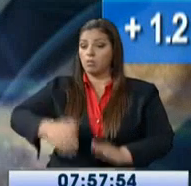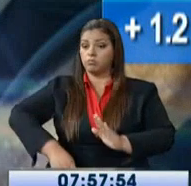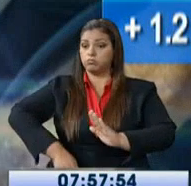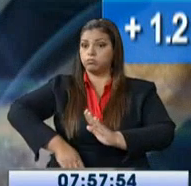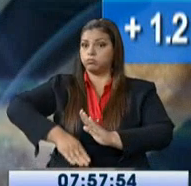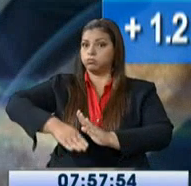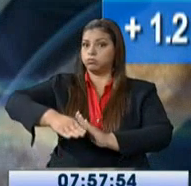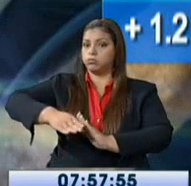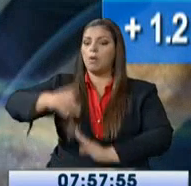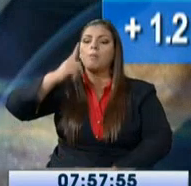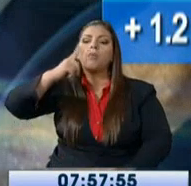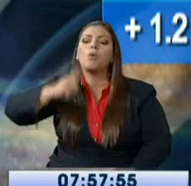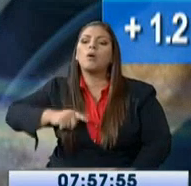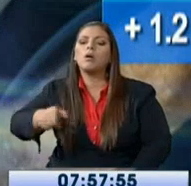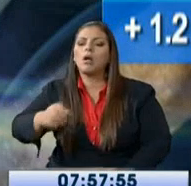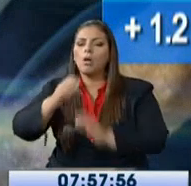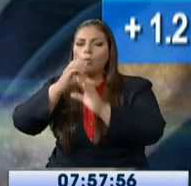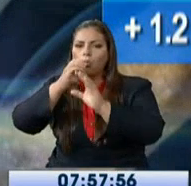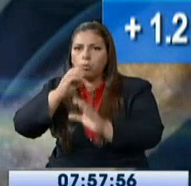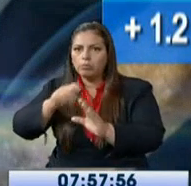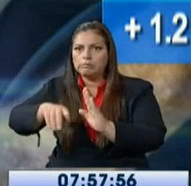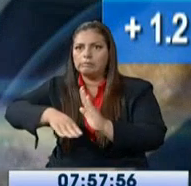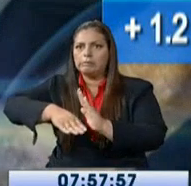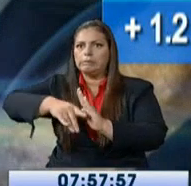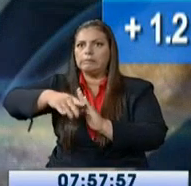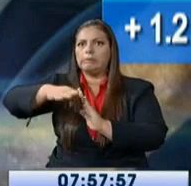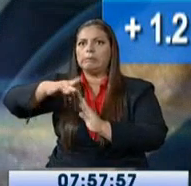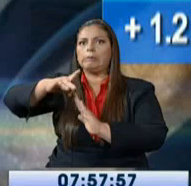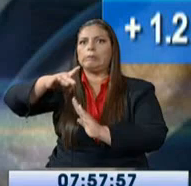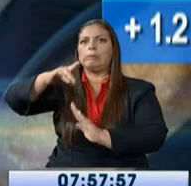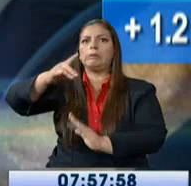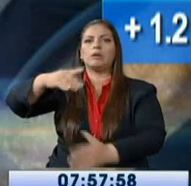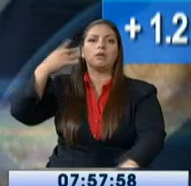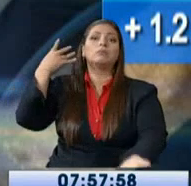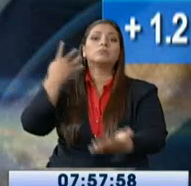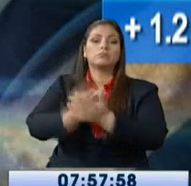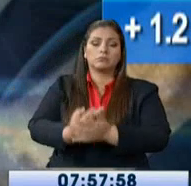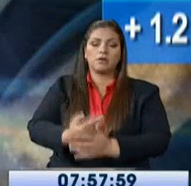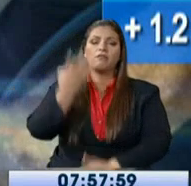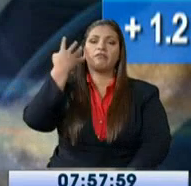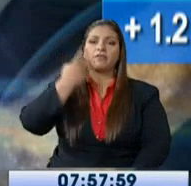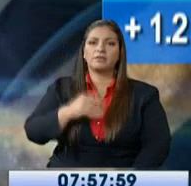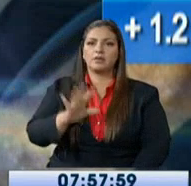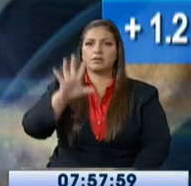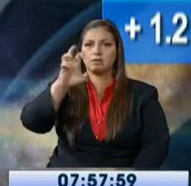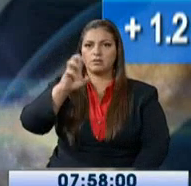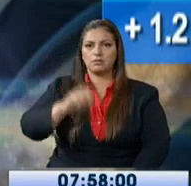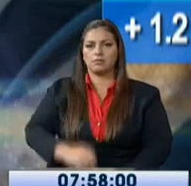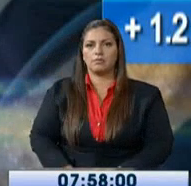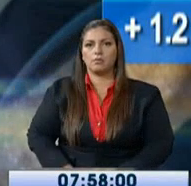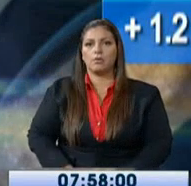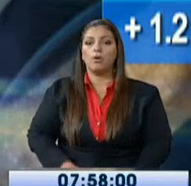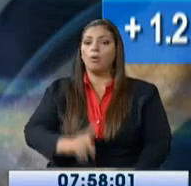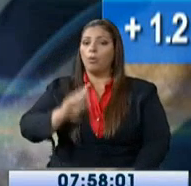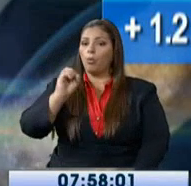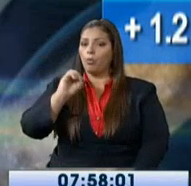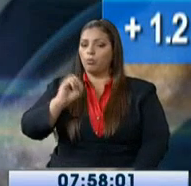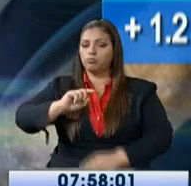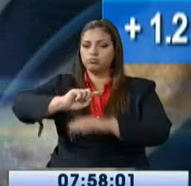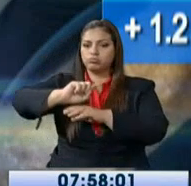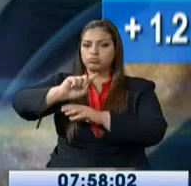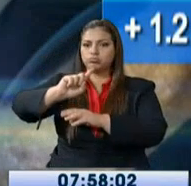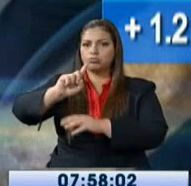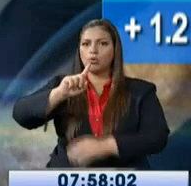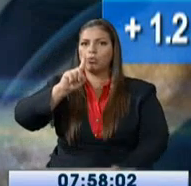puntos menos y 2 salarios básicos. Y si supera el 1.2, se castiga con 2 meses de prisión,